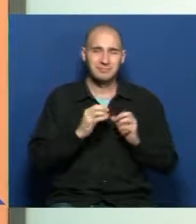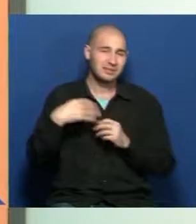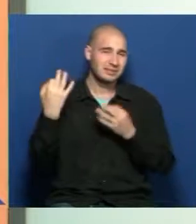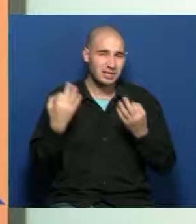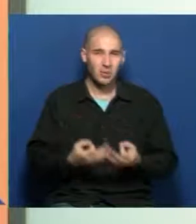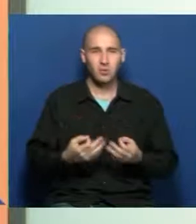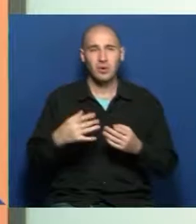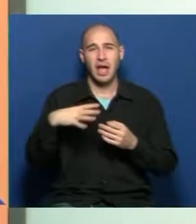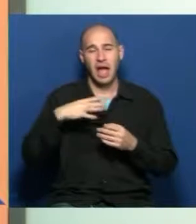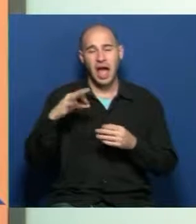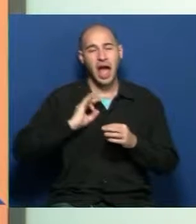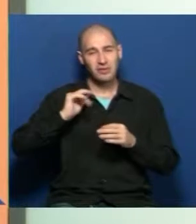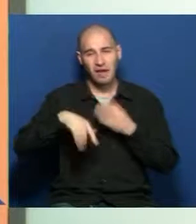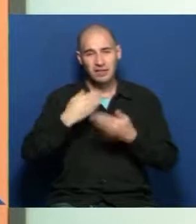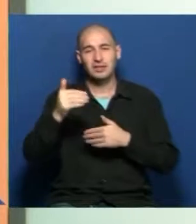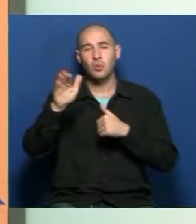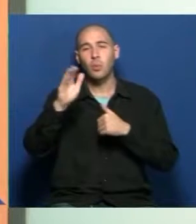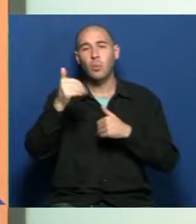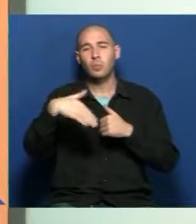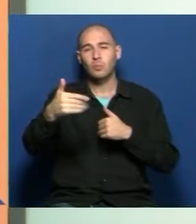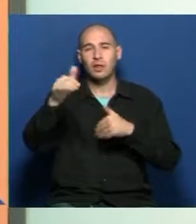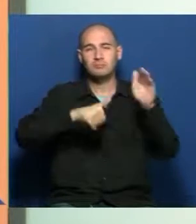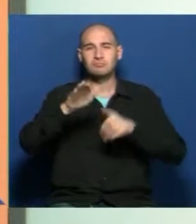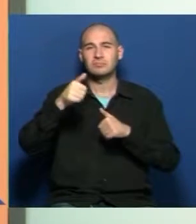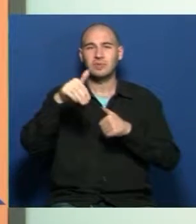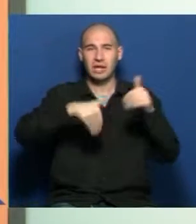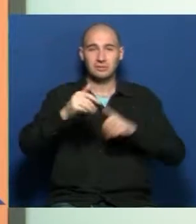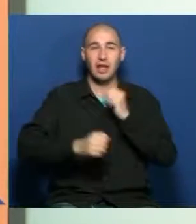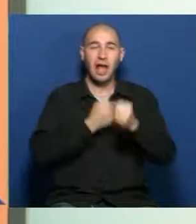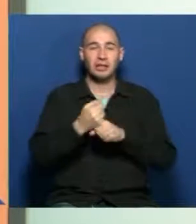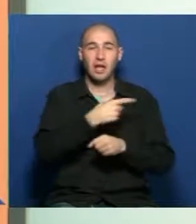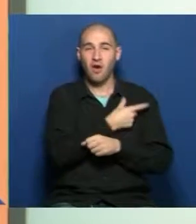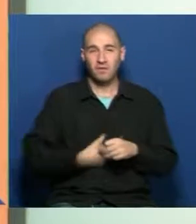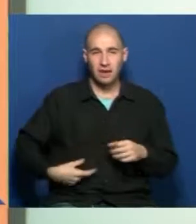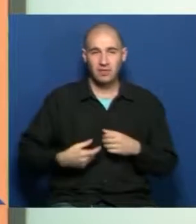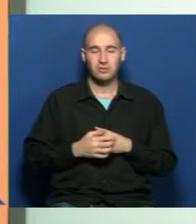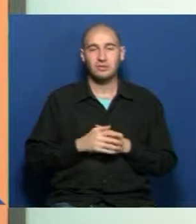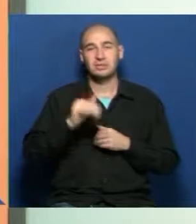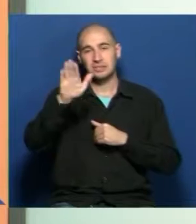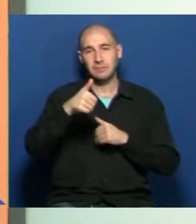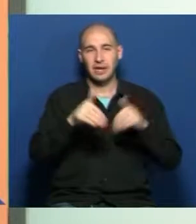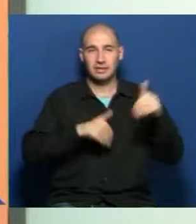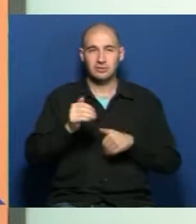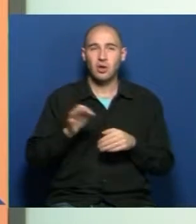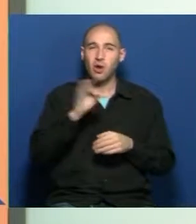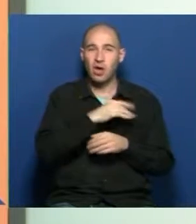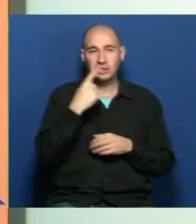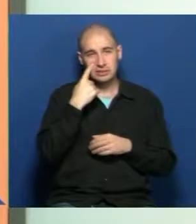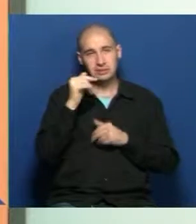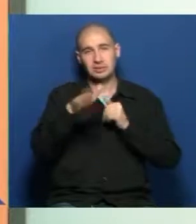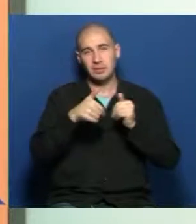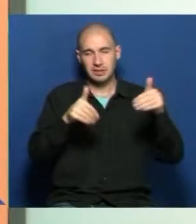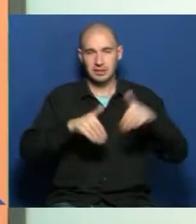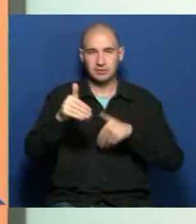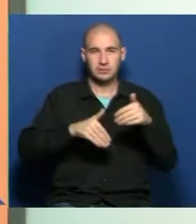probable todo lo que queda del año cuando llamamos a elecciones. Hasta que el gobernador finalmente llame a elecciones o algún intendente convoque